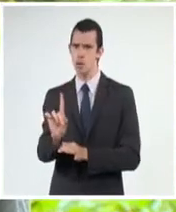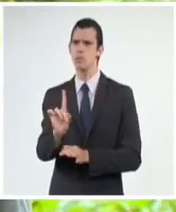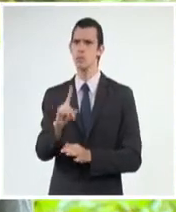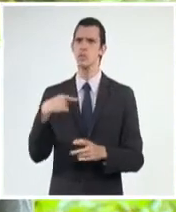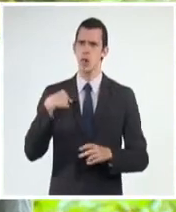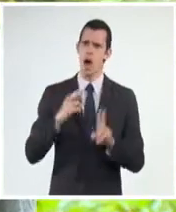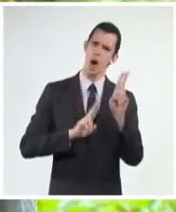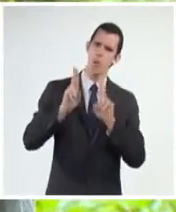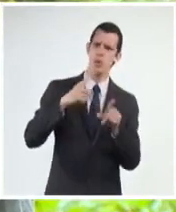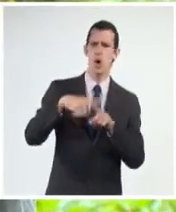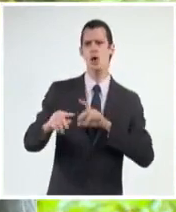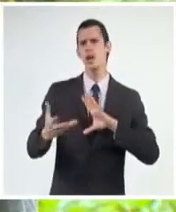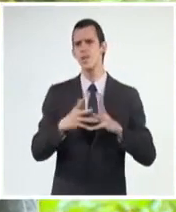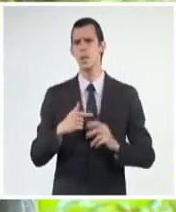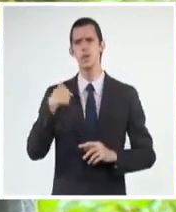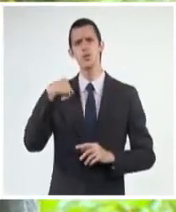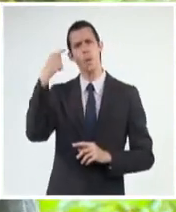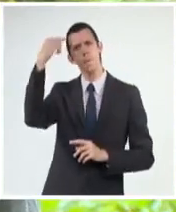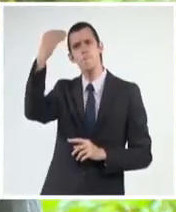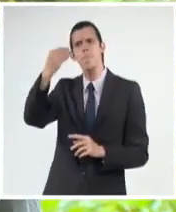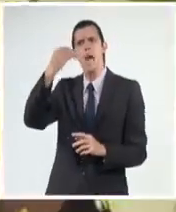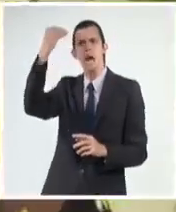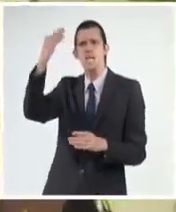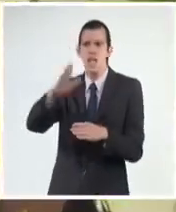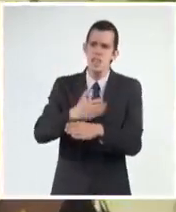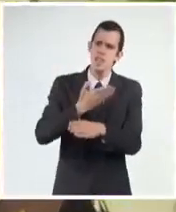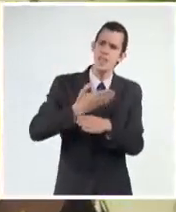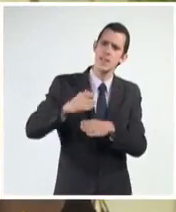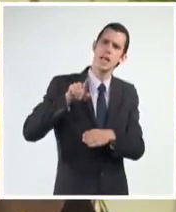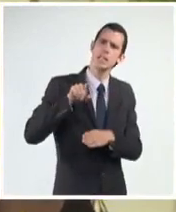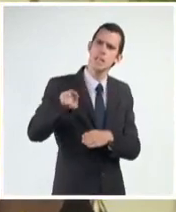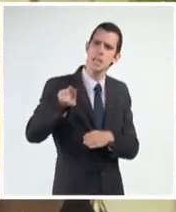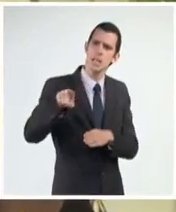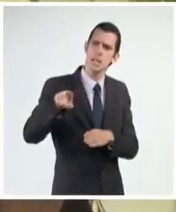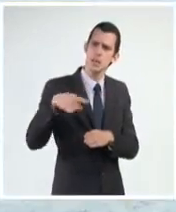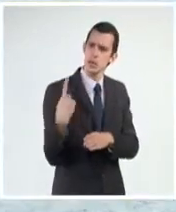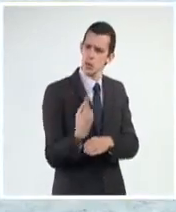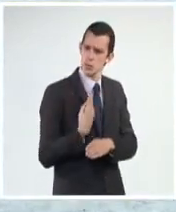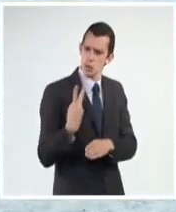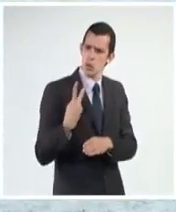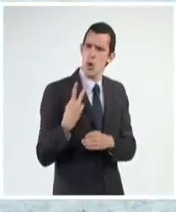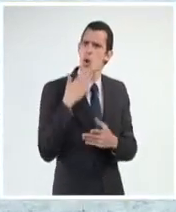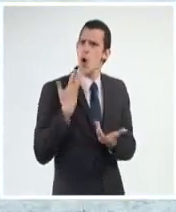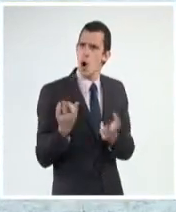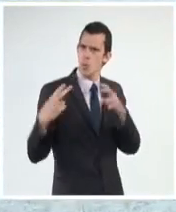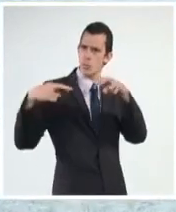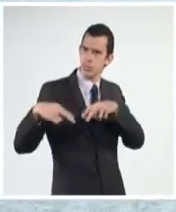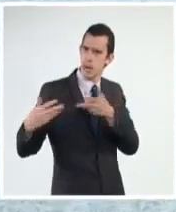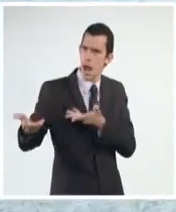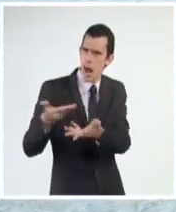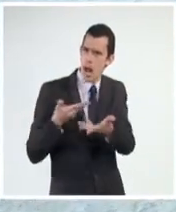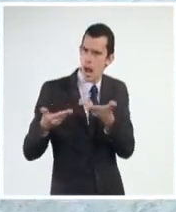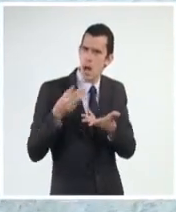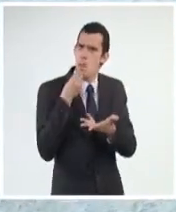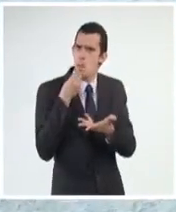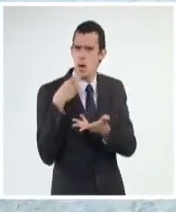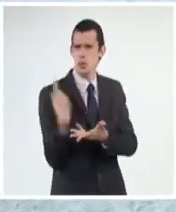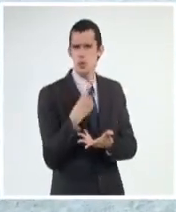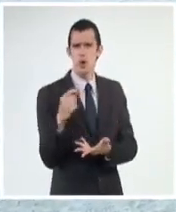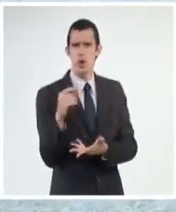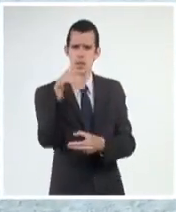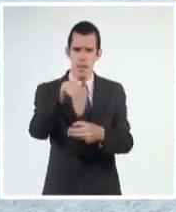todo mantener el empeño de aquello que Silvio le llamaba la perfectibilidad del socialismo cubano. En el caso nuestro